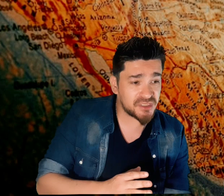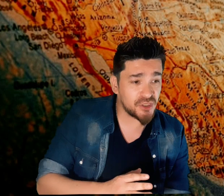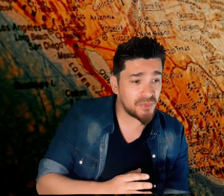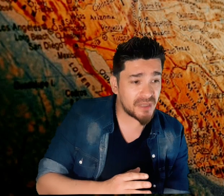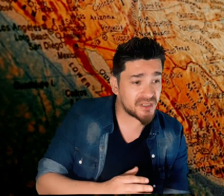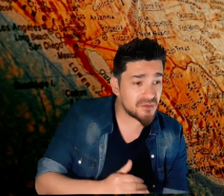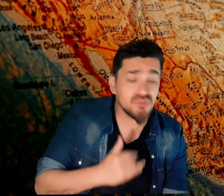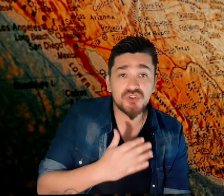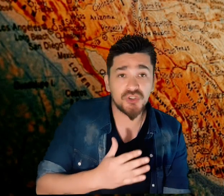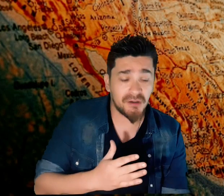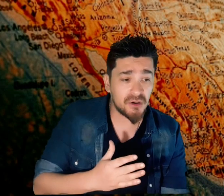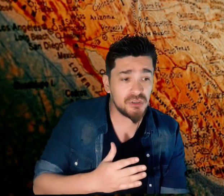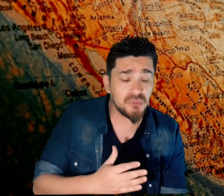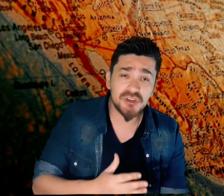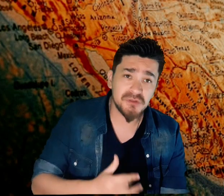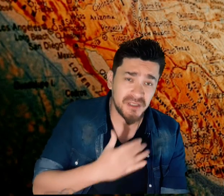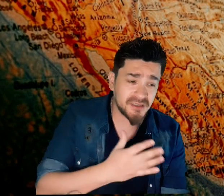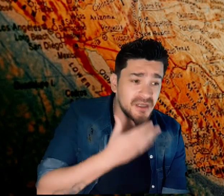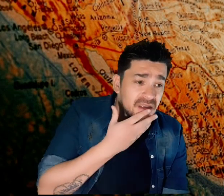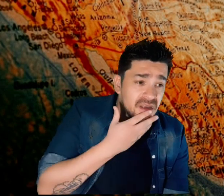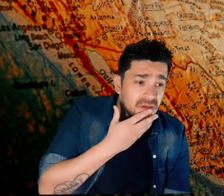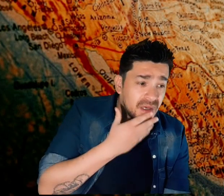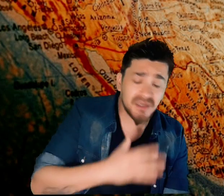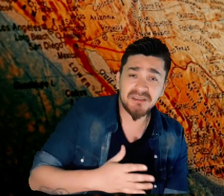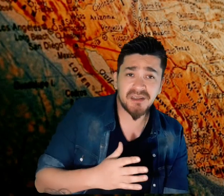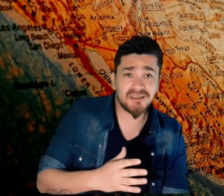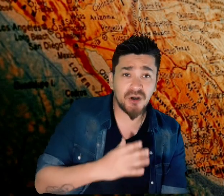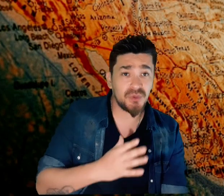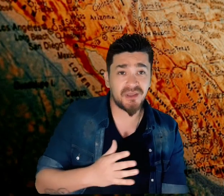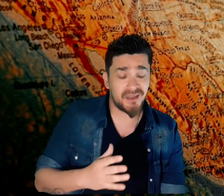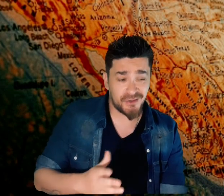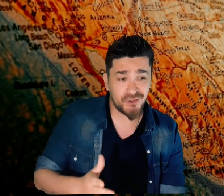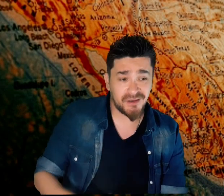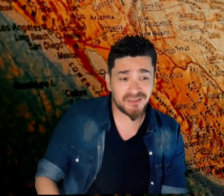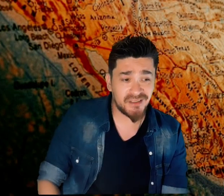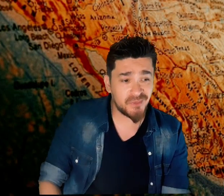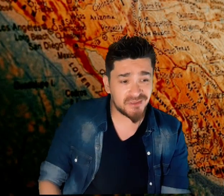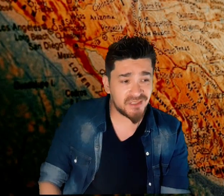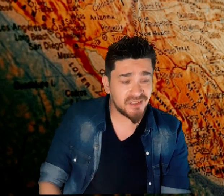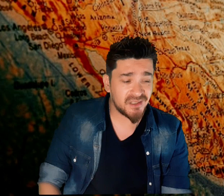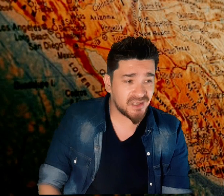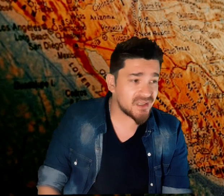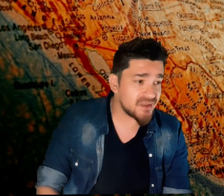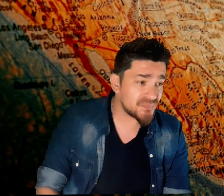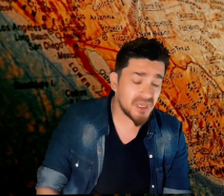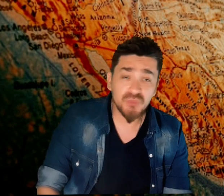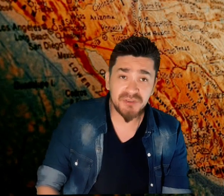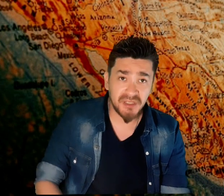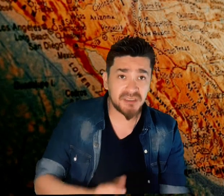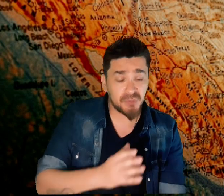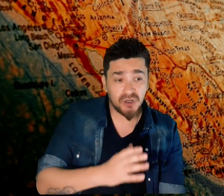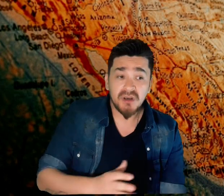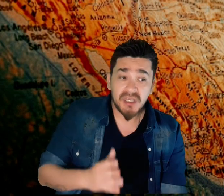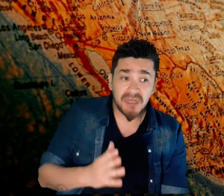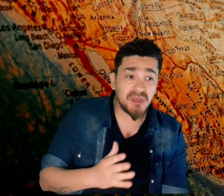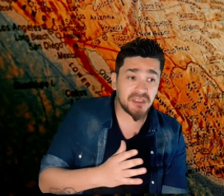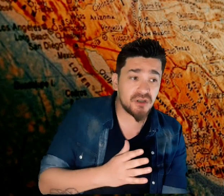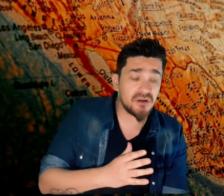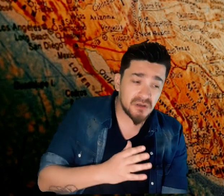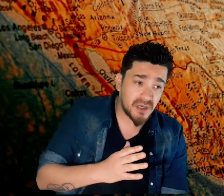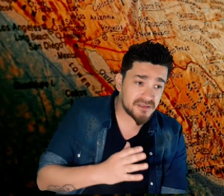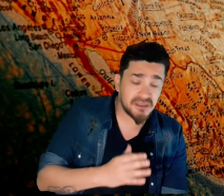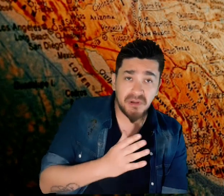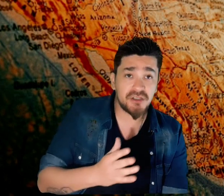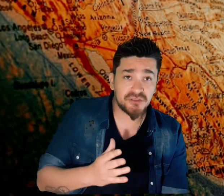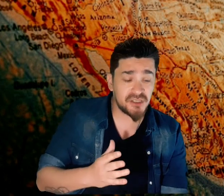haga en México para traer mucho trabajo y mucho bienestar a gente que está olvidada, ¿no? Lamentablemente es muy triste, pero en